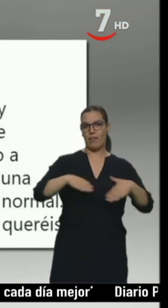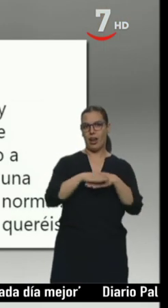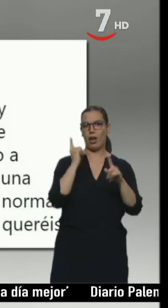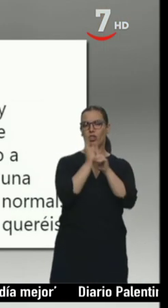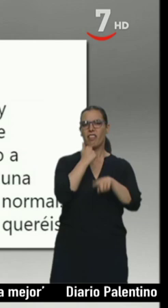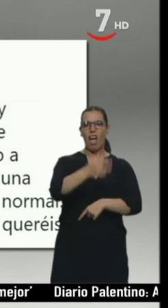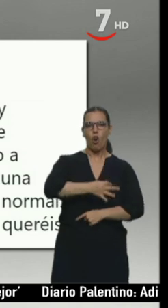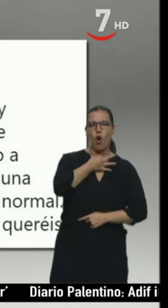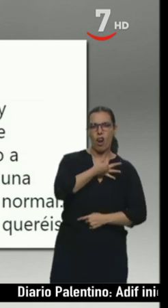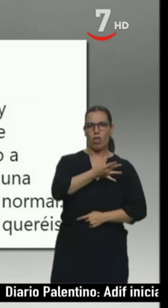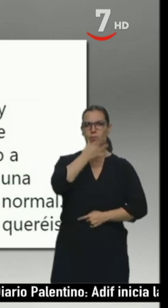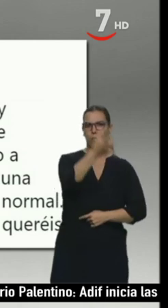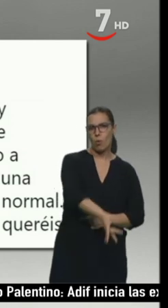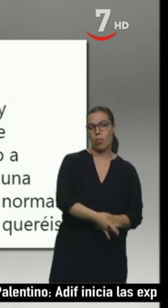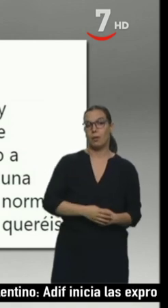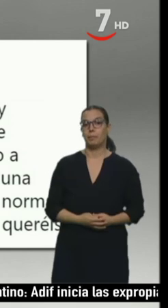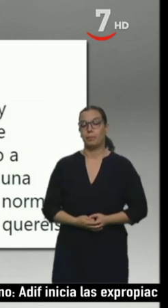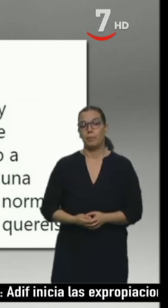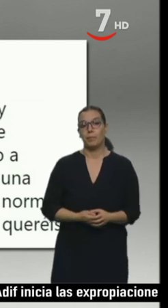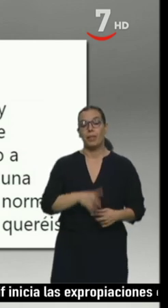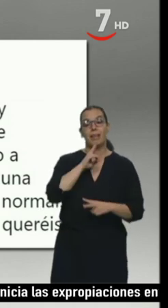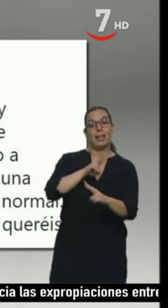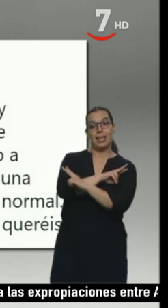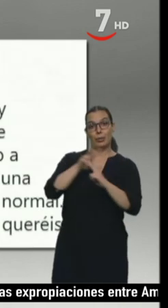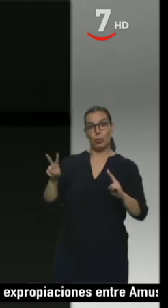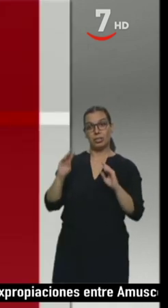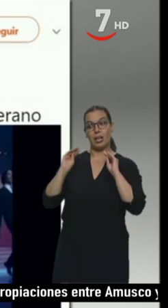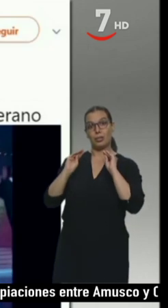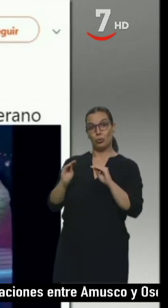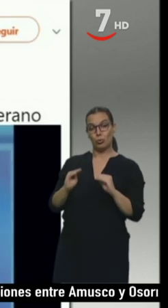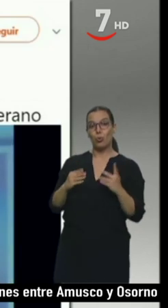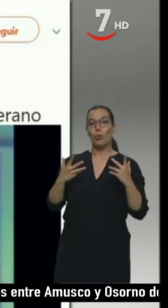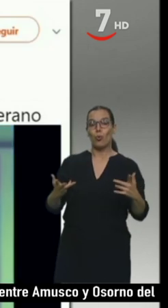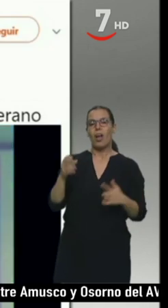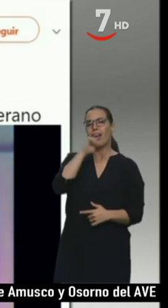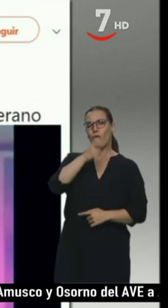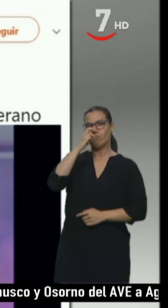llamaba acojonado y sinvergüenza. La respuesta de la formación naranja.